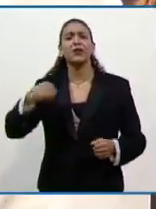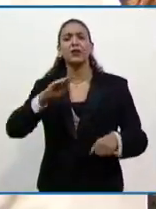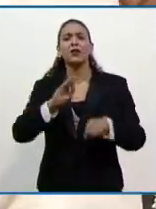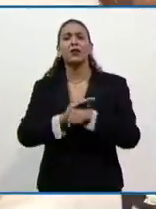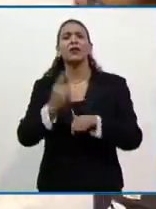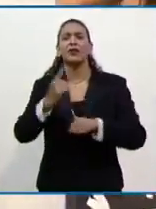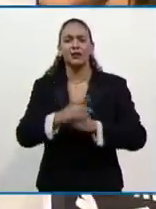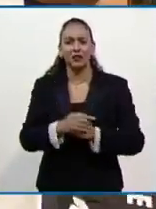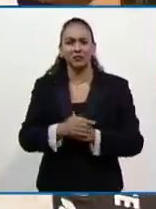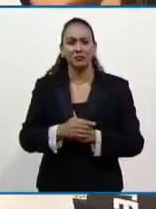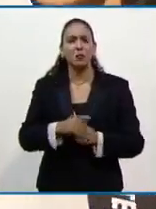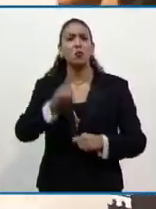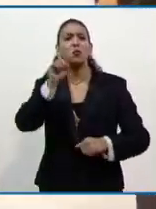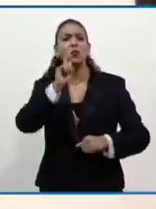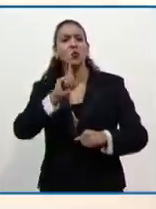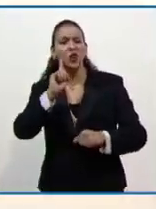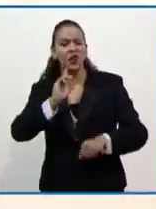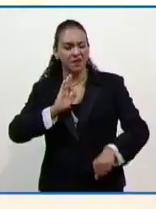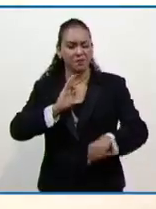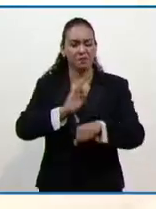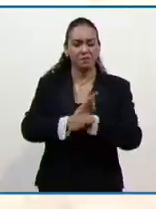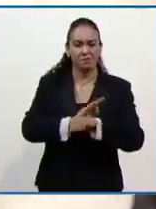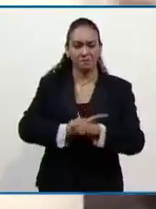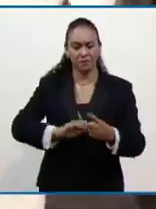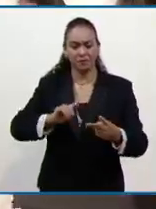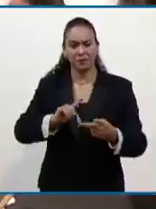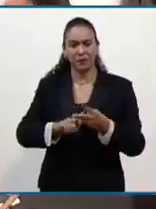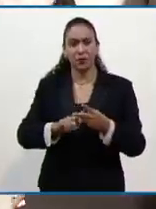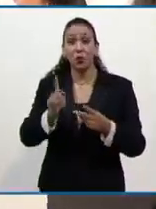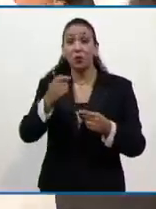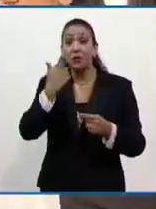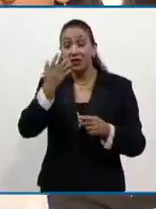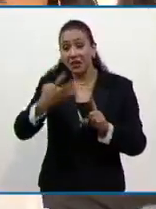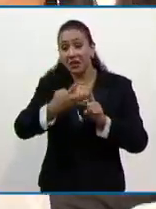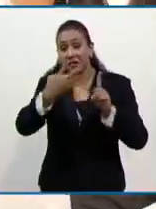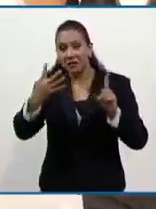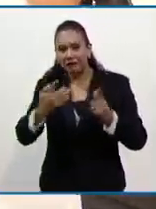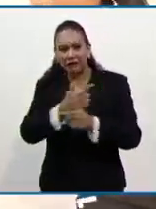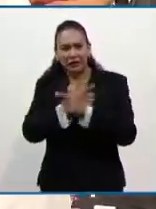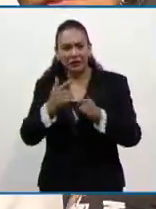por ser mujer, por tu orientación sexual.